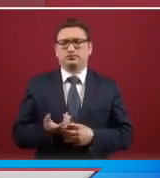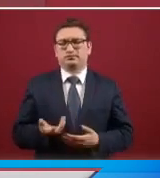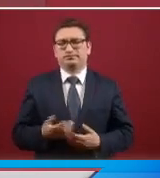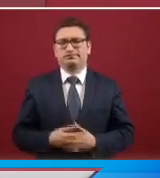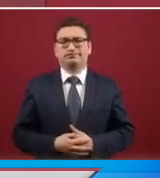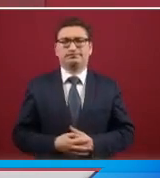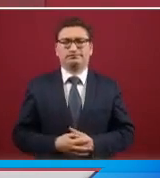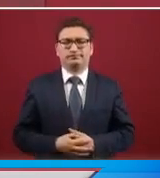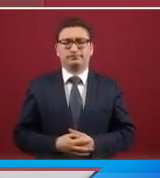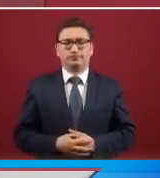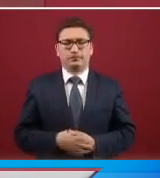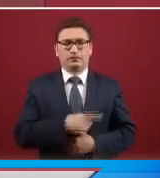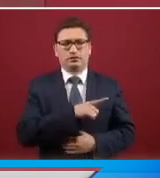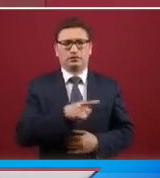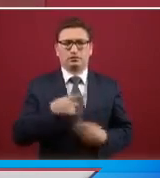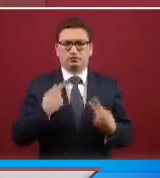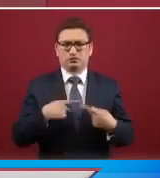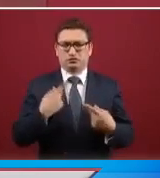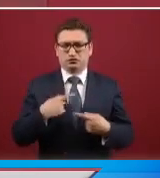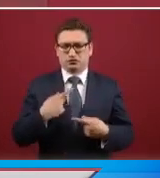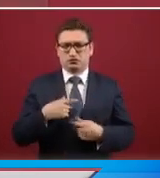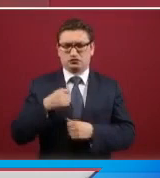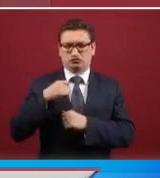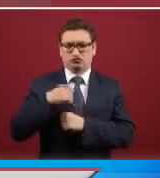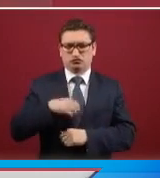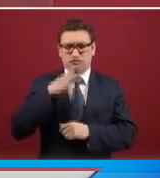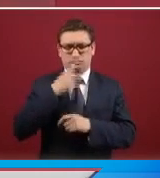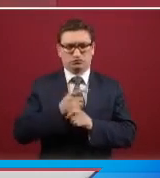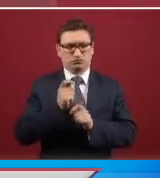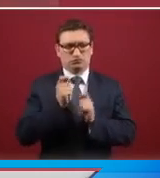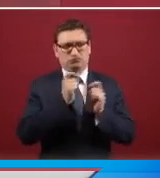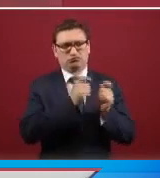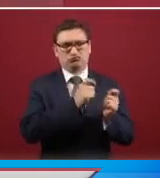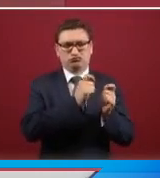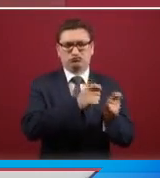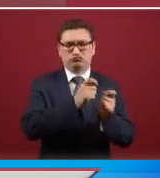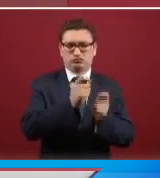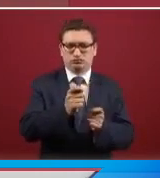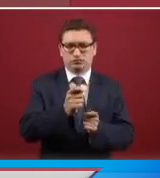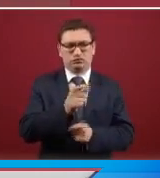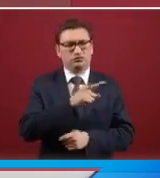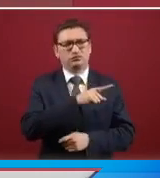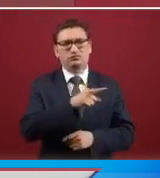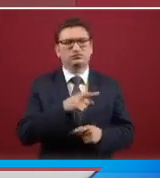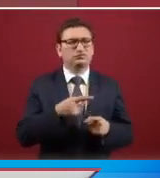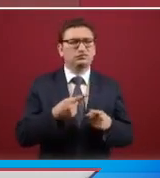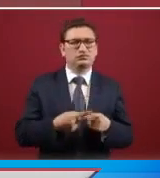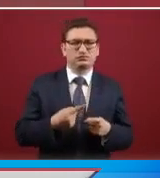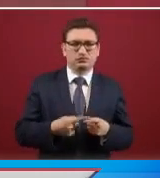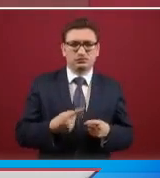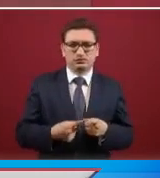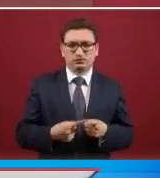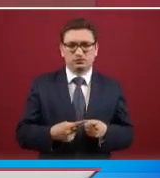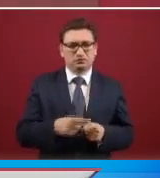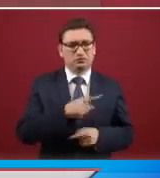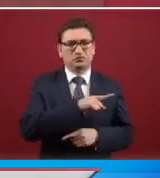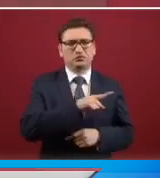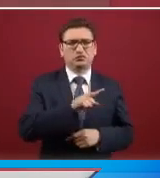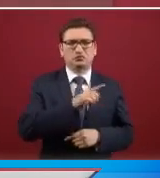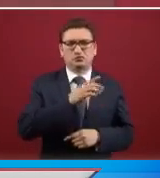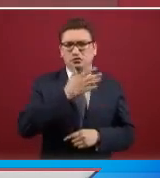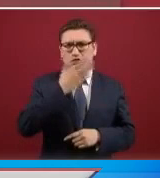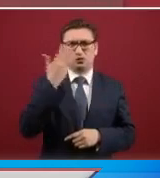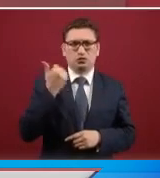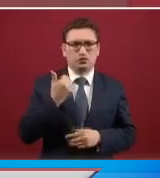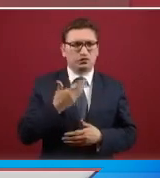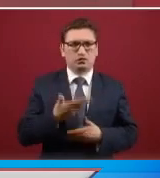sean personas honradas, y es el quehacer diario de la función pública buscar, detectar y sancionar a funcionarios corruptos. Se trabaja en terminar con